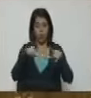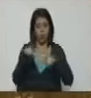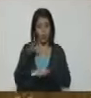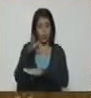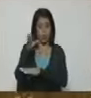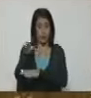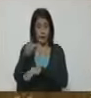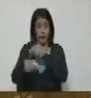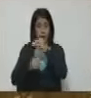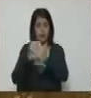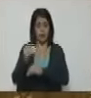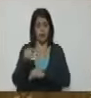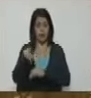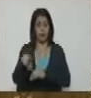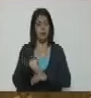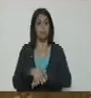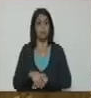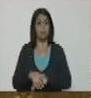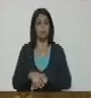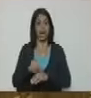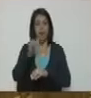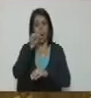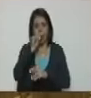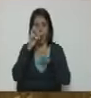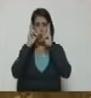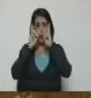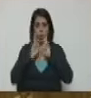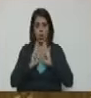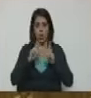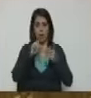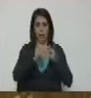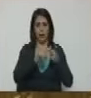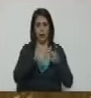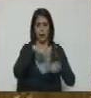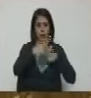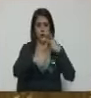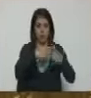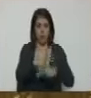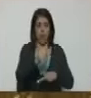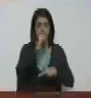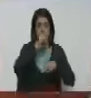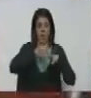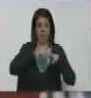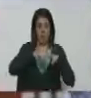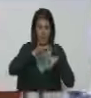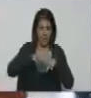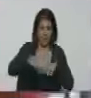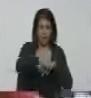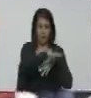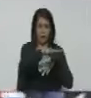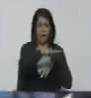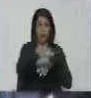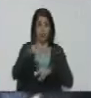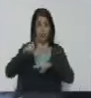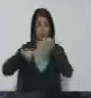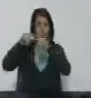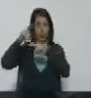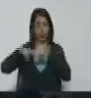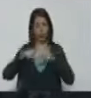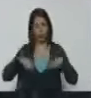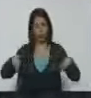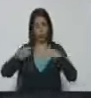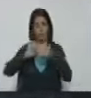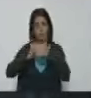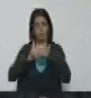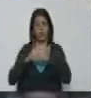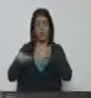debe acometerse la toma de agua potable, el procesamiento de agua servida, dónde construir la cancha, cuál